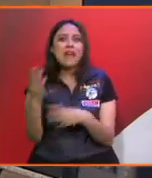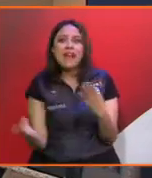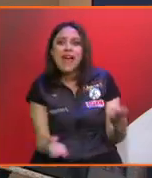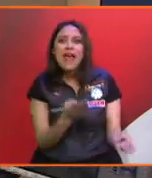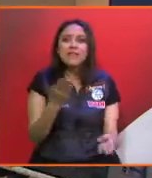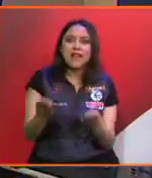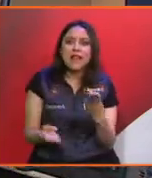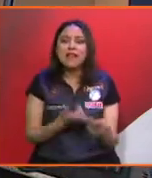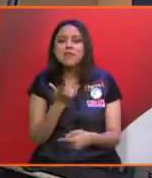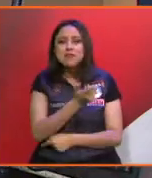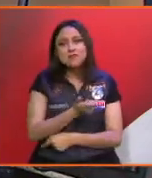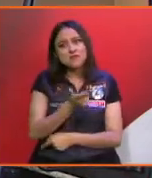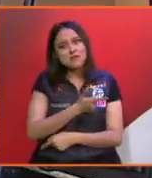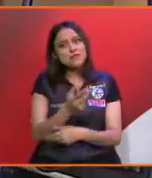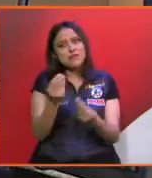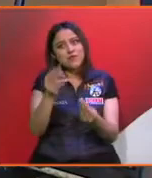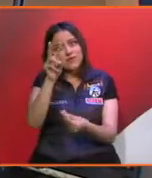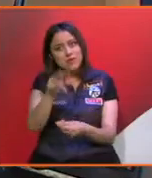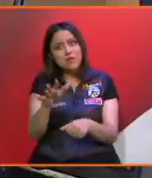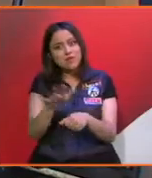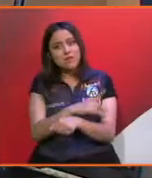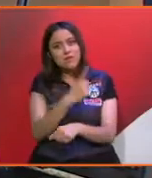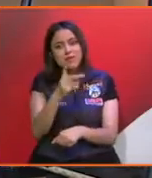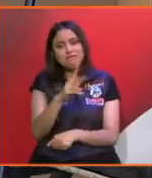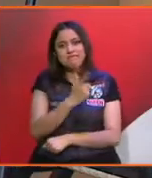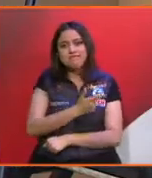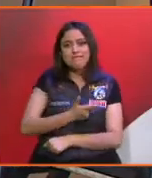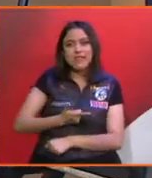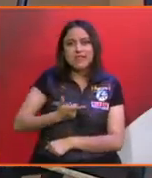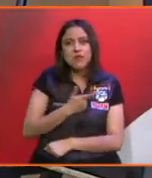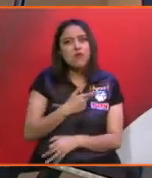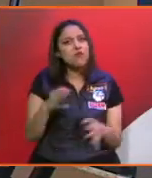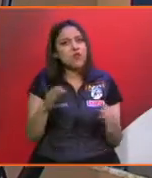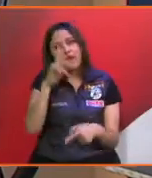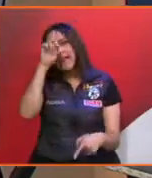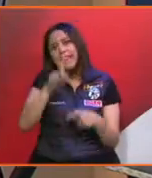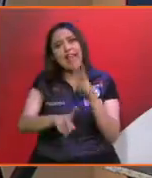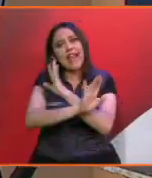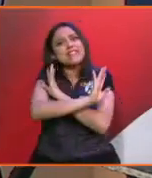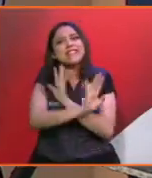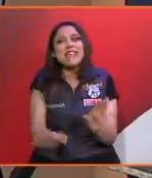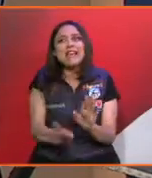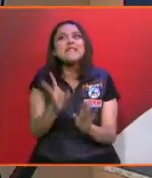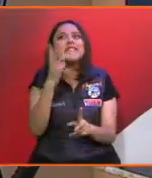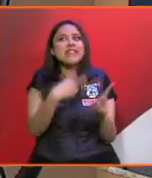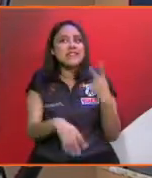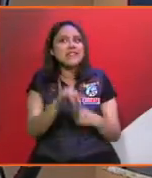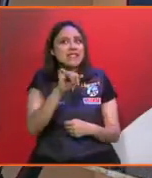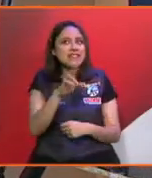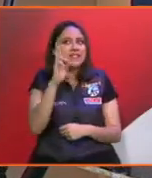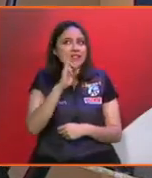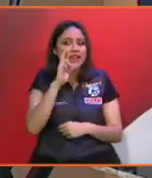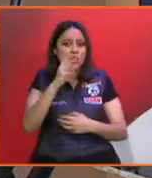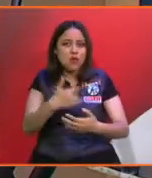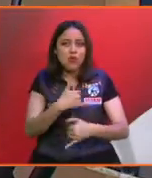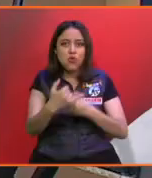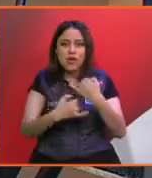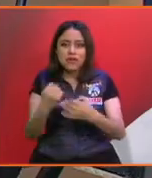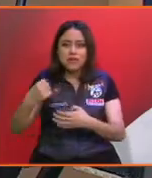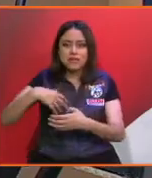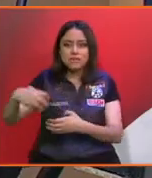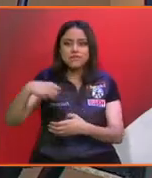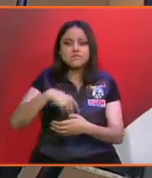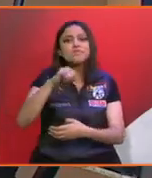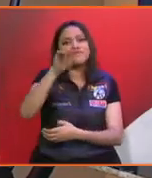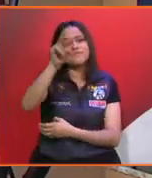el bailongo, quemando pista, porque de eso se trata, ¿no? De quitarnos el frijito. Claro. Oye, y tú vienes muy bien cargado de juguetes. Pues sí, son,